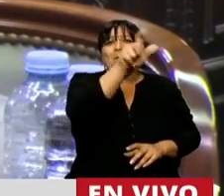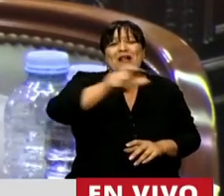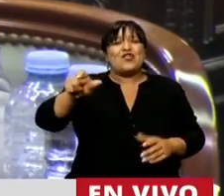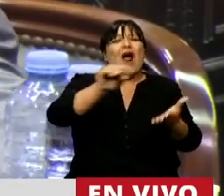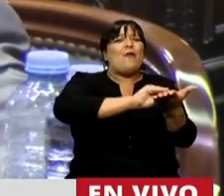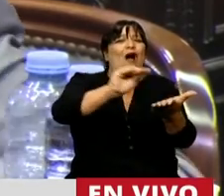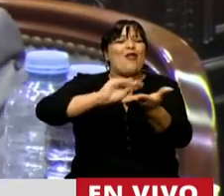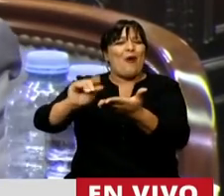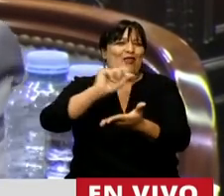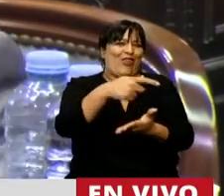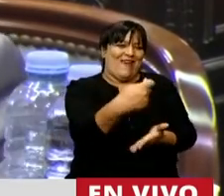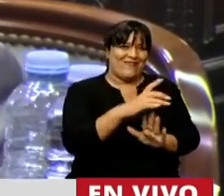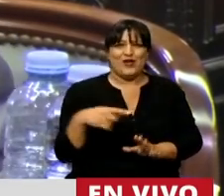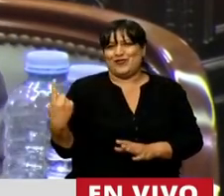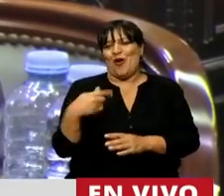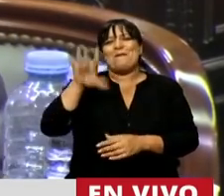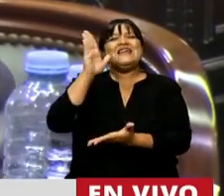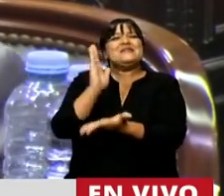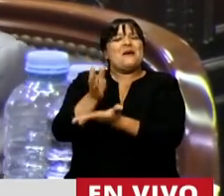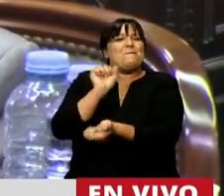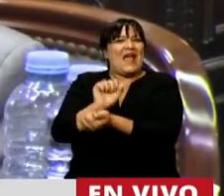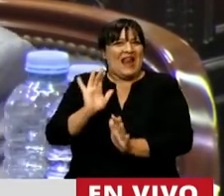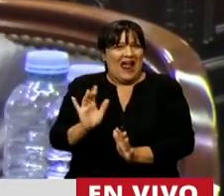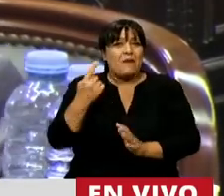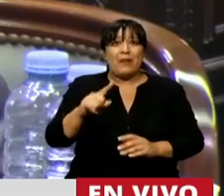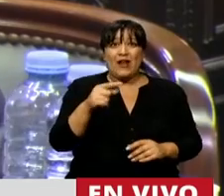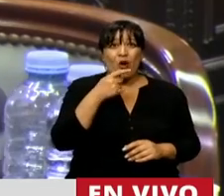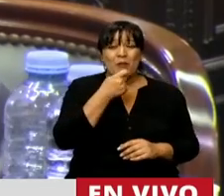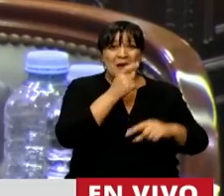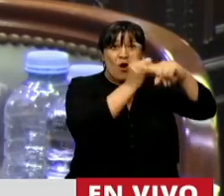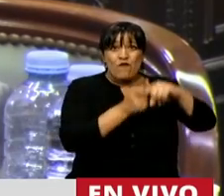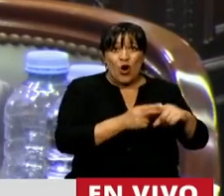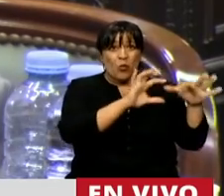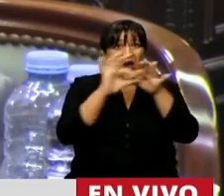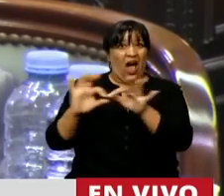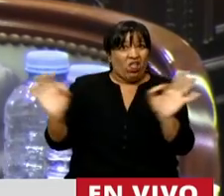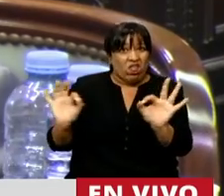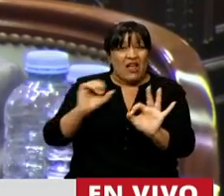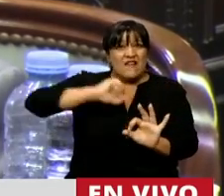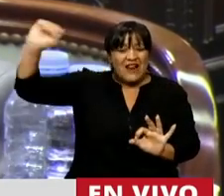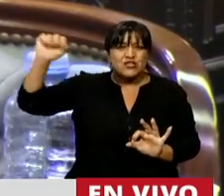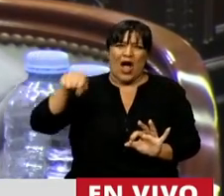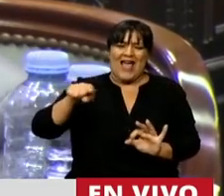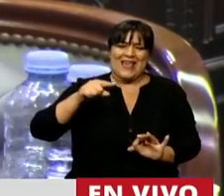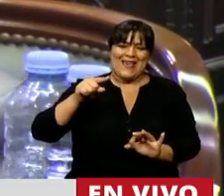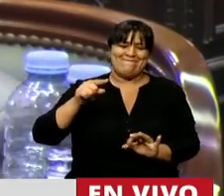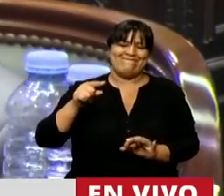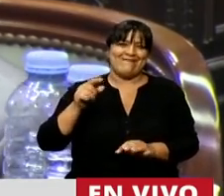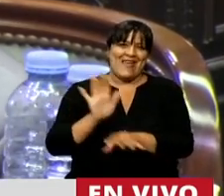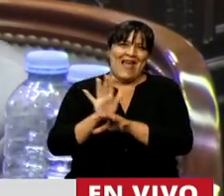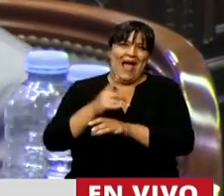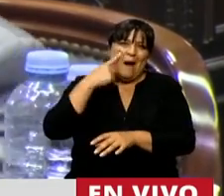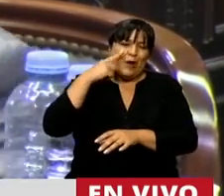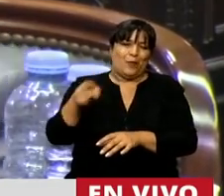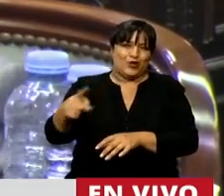mío del derecho penal, pero claramente ninguna fórmula que no incluya la inflación, claramente estamos jodiendo a los viejos. No hace falta ser un genio, no me vengan a decir de